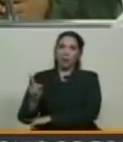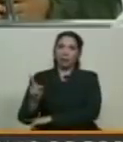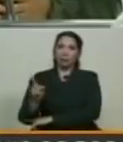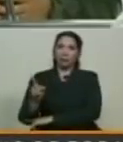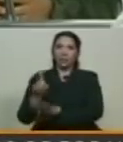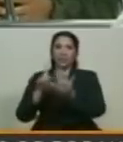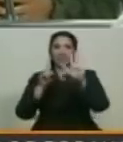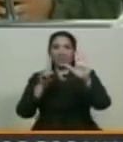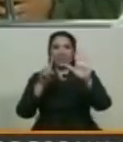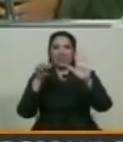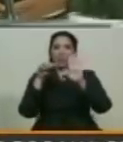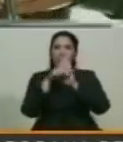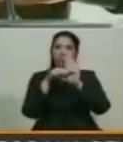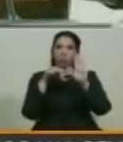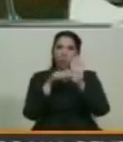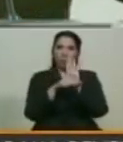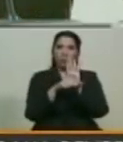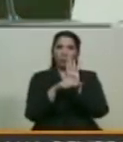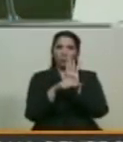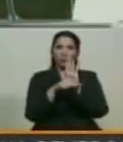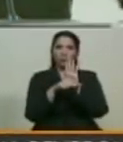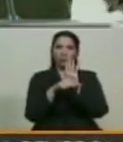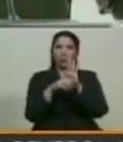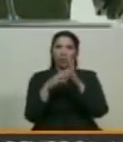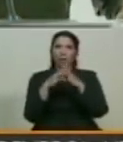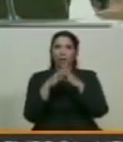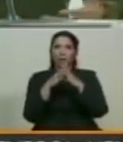que ha agregado él, que tiene que ver con todas